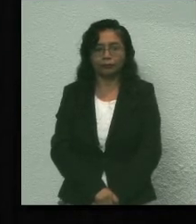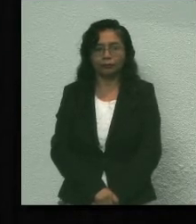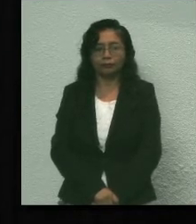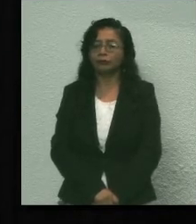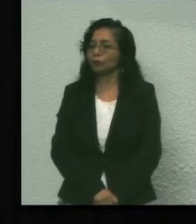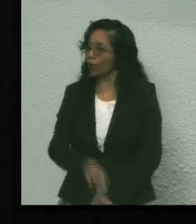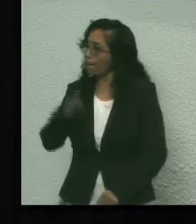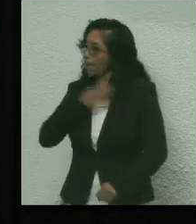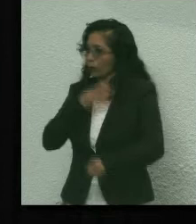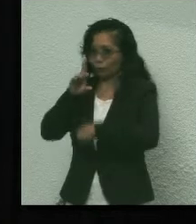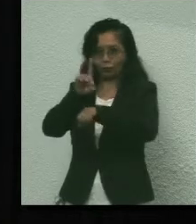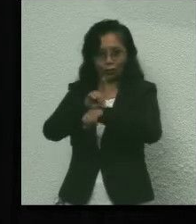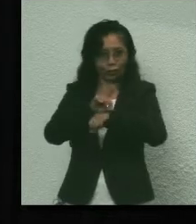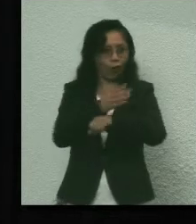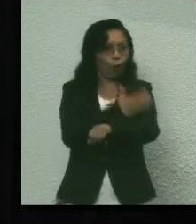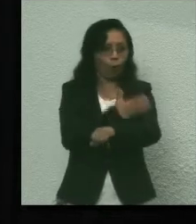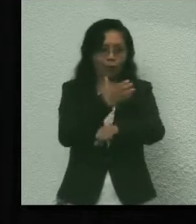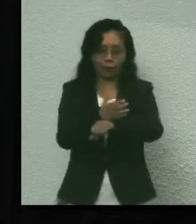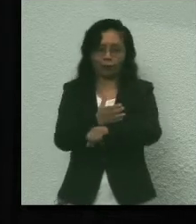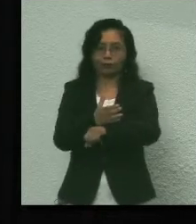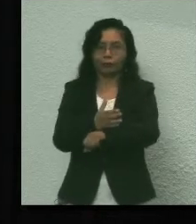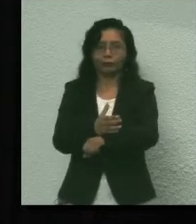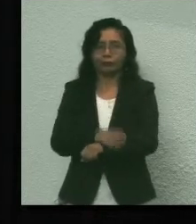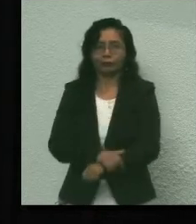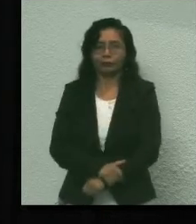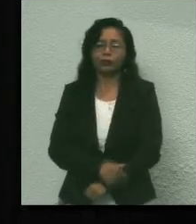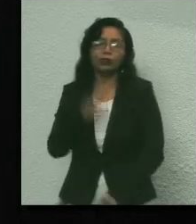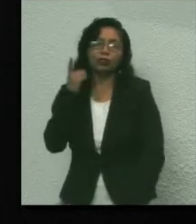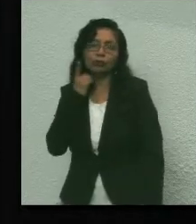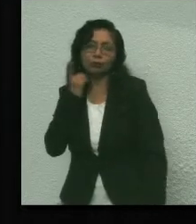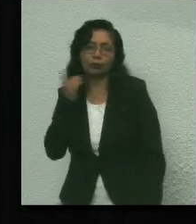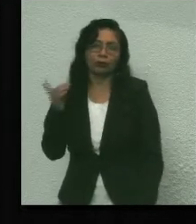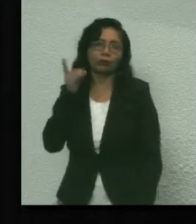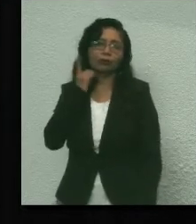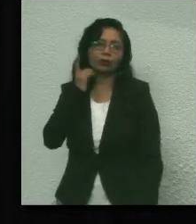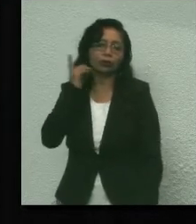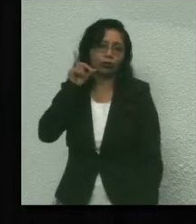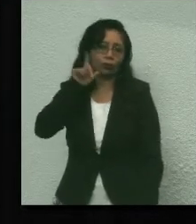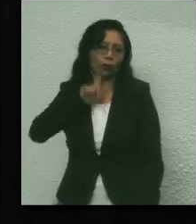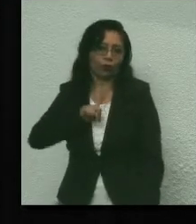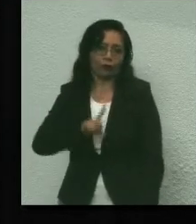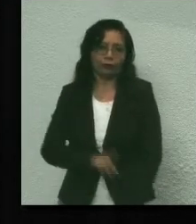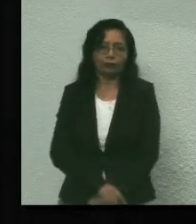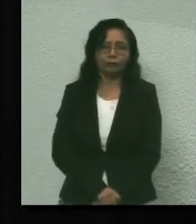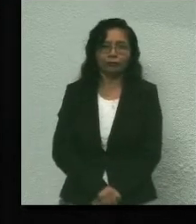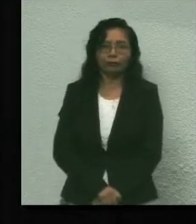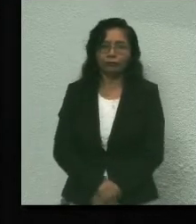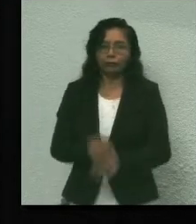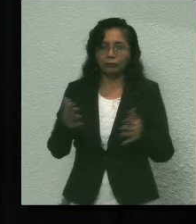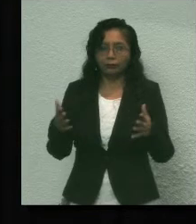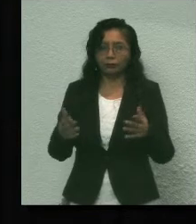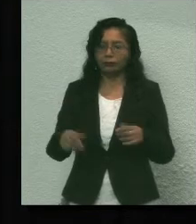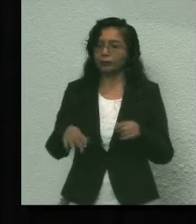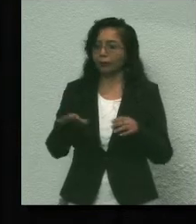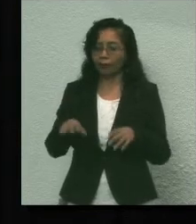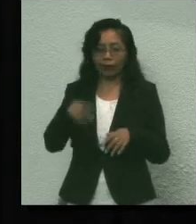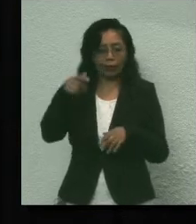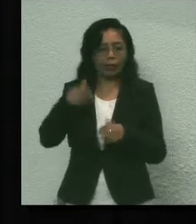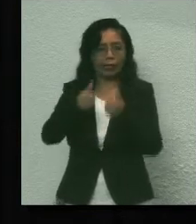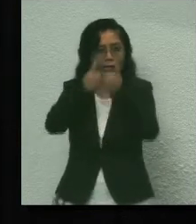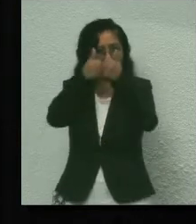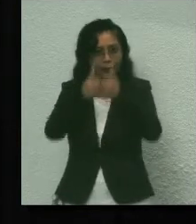muy buenos días compañeros diputadas y diputados integrantes de esta soberanía